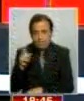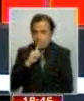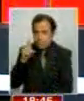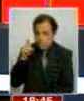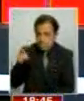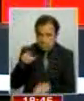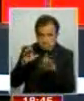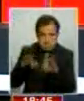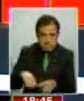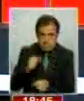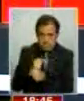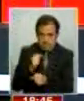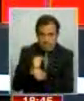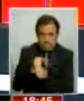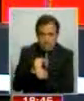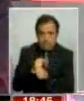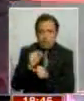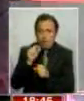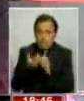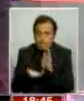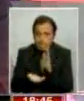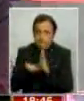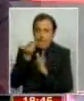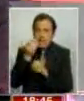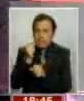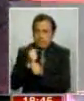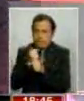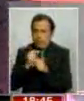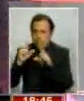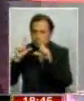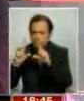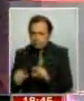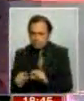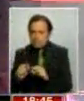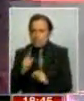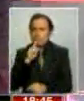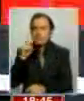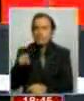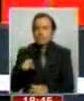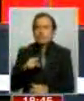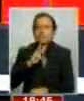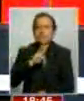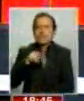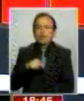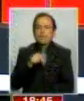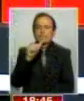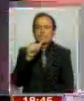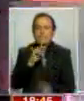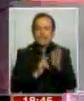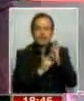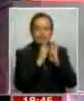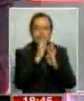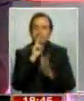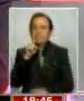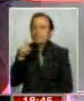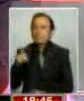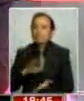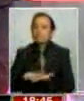a mantener? ¿Van a aumentar los empleos? ¿Se va a disminuir? ¿Qué va a pasar con este 3,6% de crecimiento?